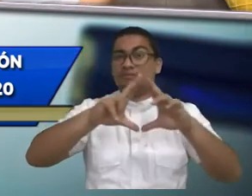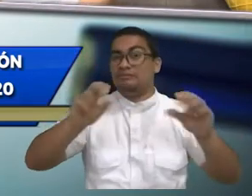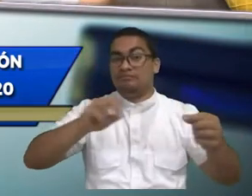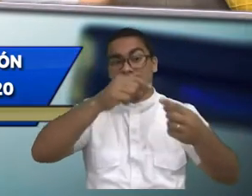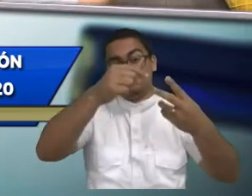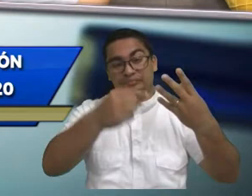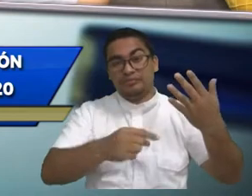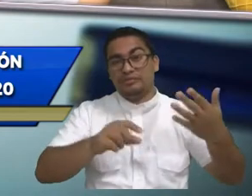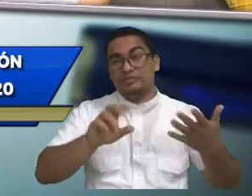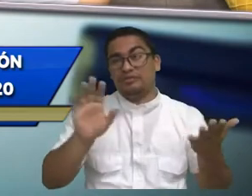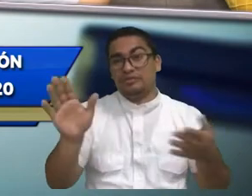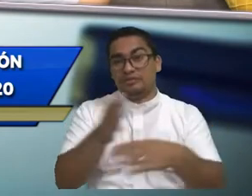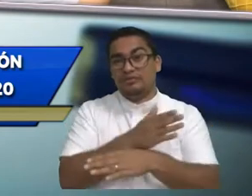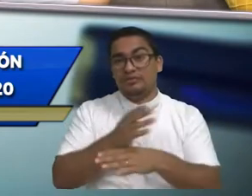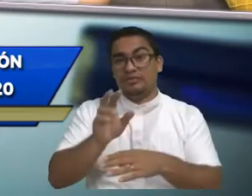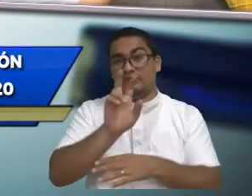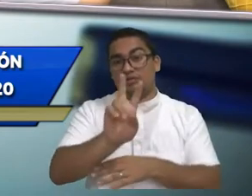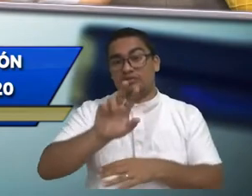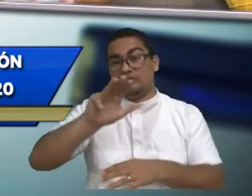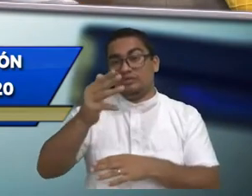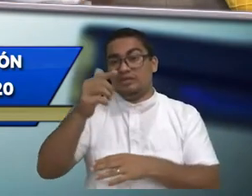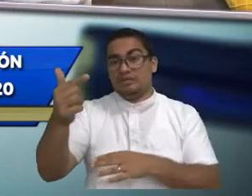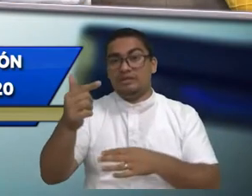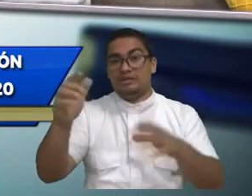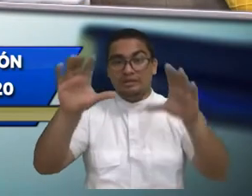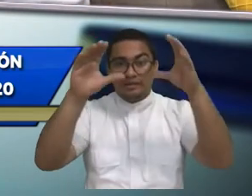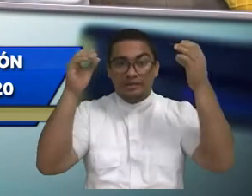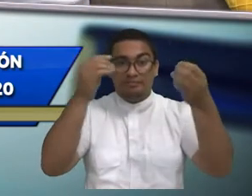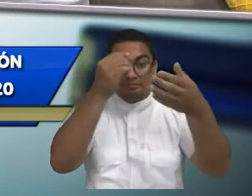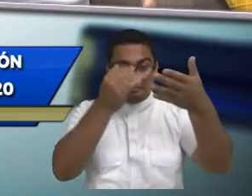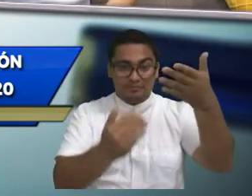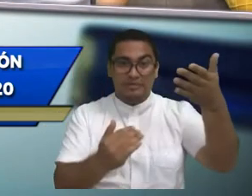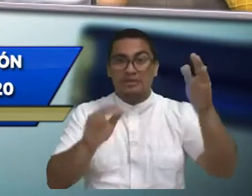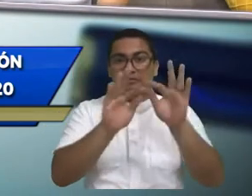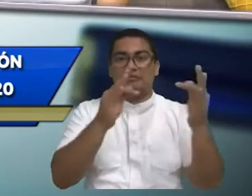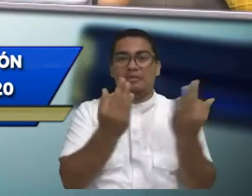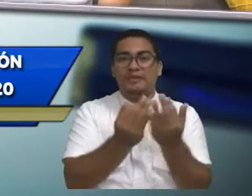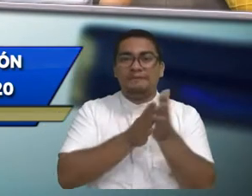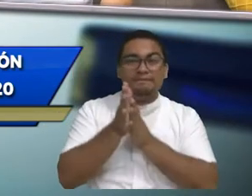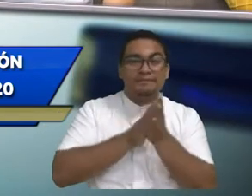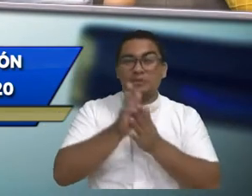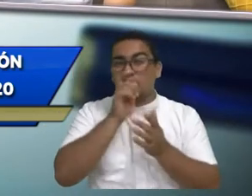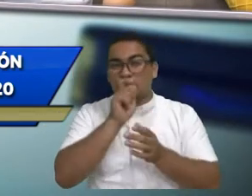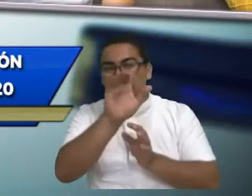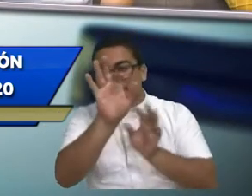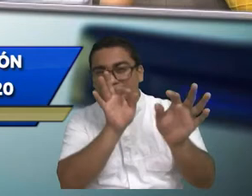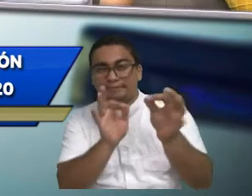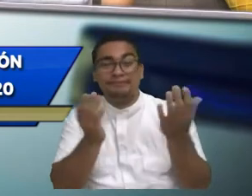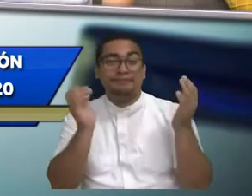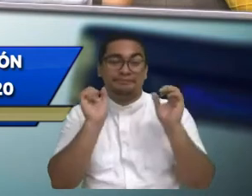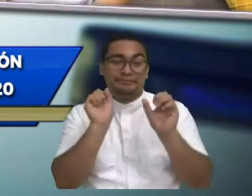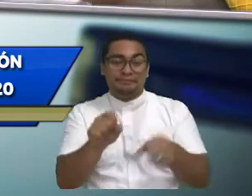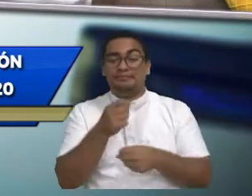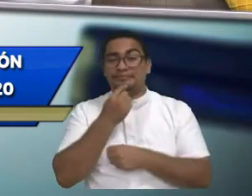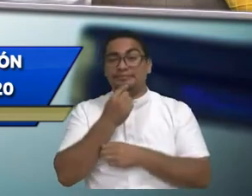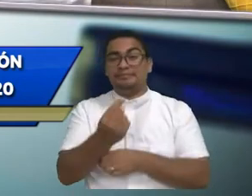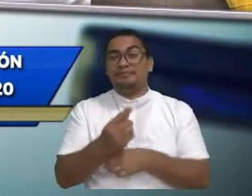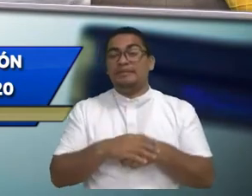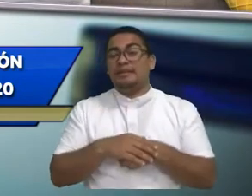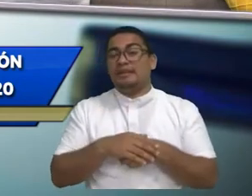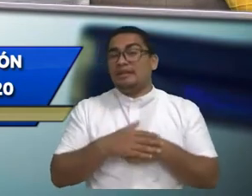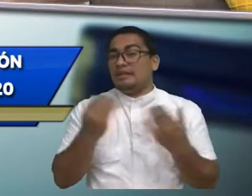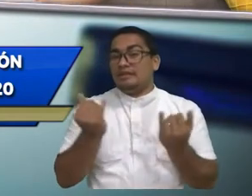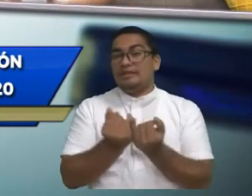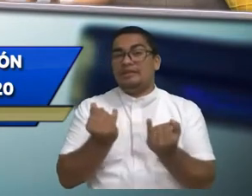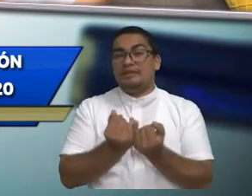297 cursos la familia tiene para seleccionar de lo que te imagines verdad y entonces también